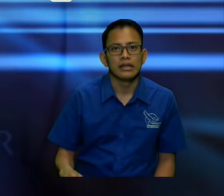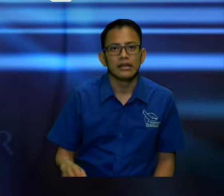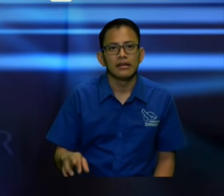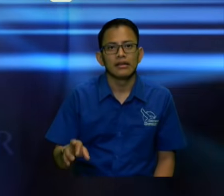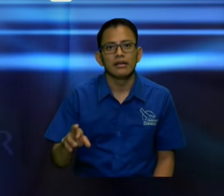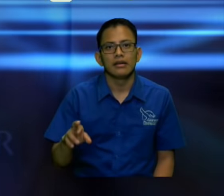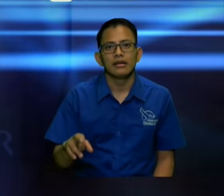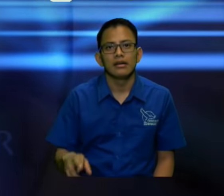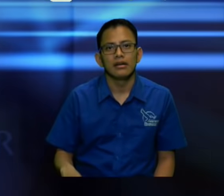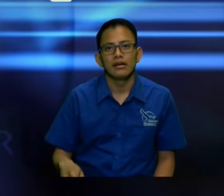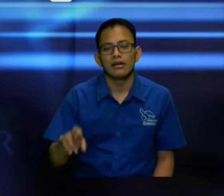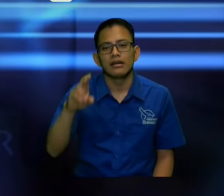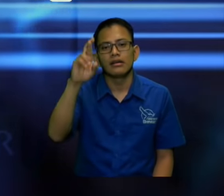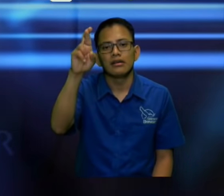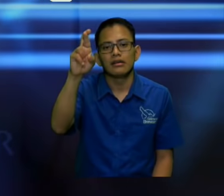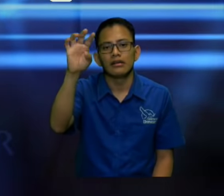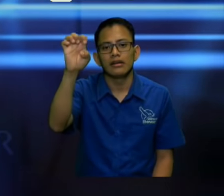¿Cuál otra?